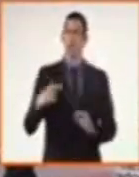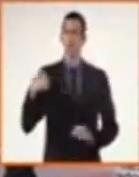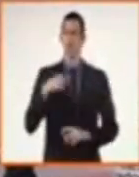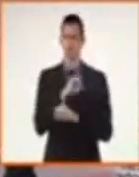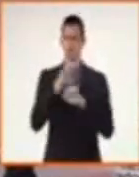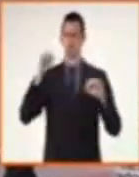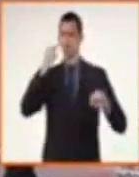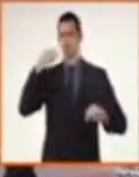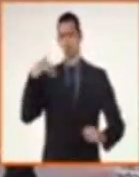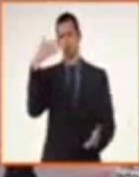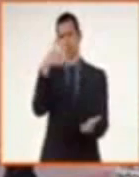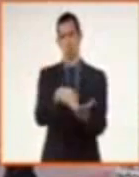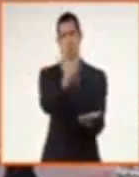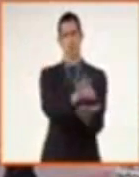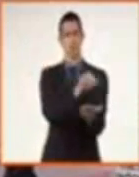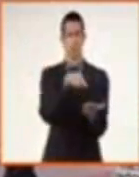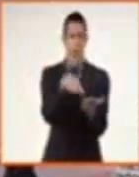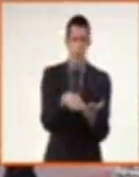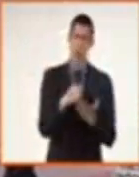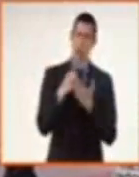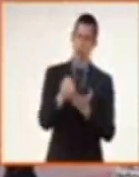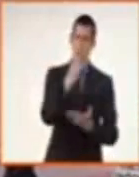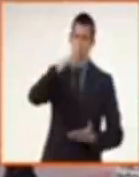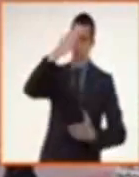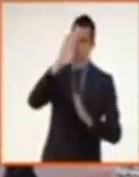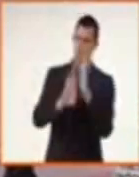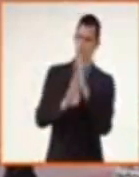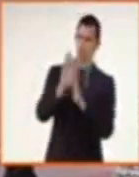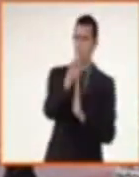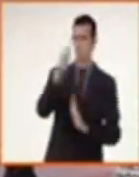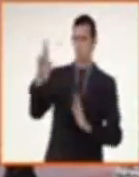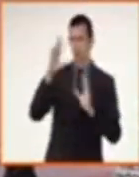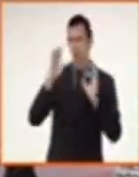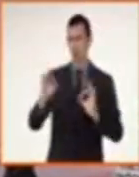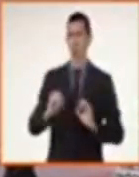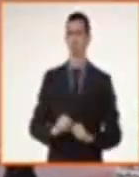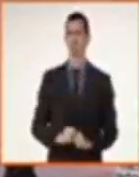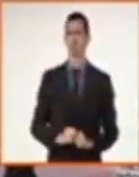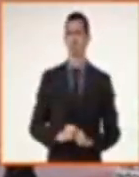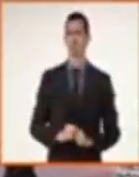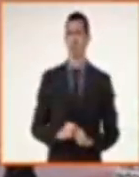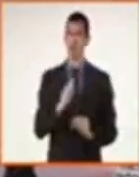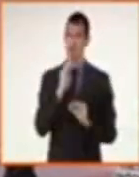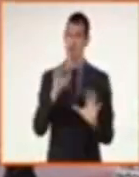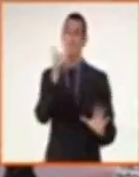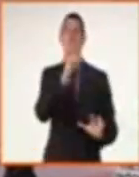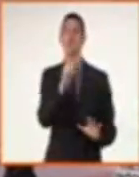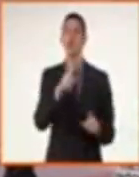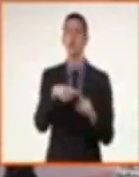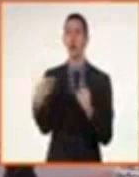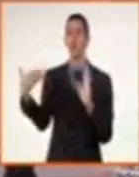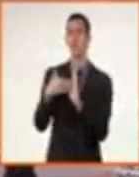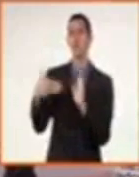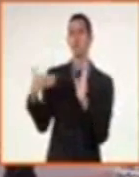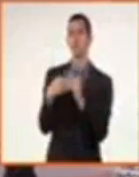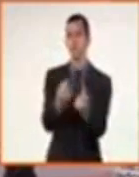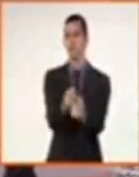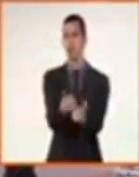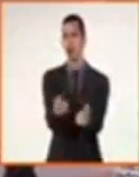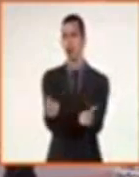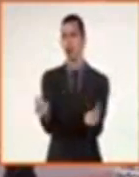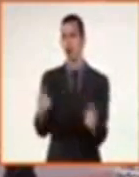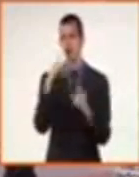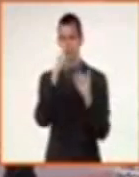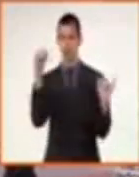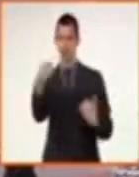desafíos, en medio de tantas dificultades, en medio de tantos llamados a abandonar el combate, en medio de tantas mentiras y